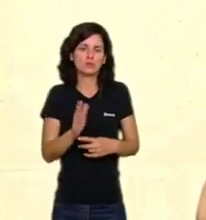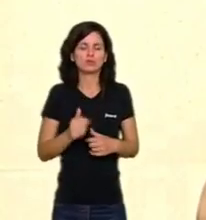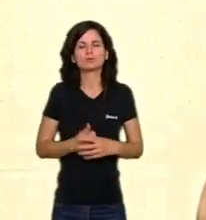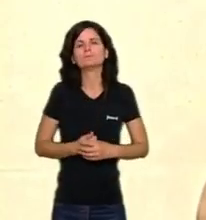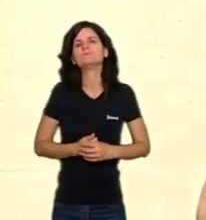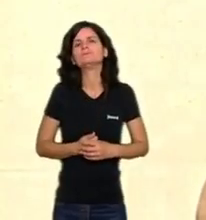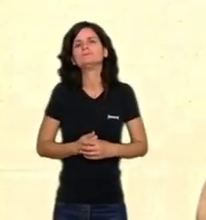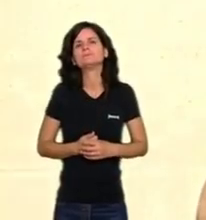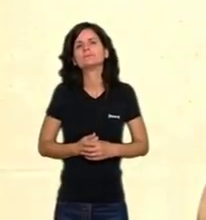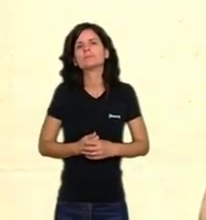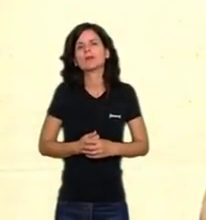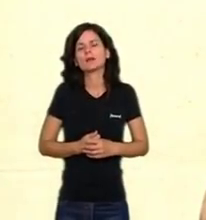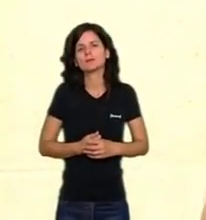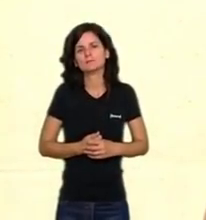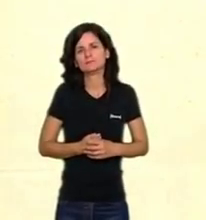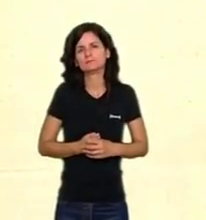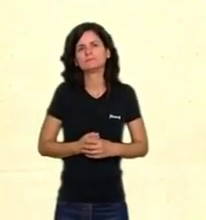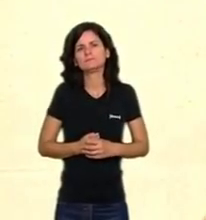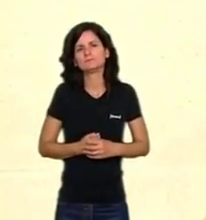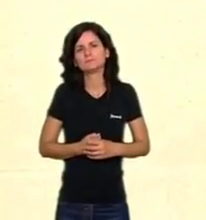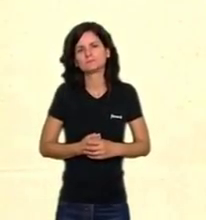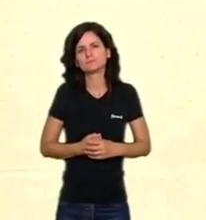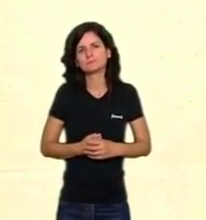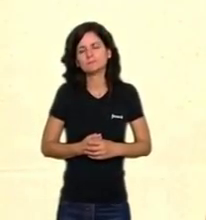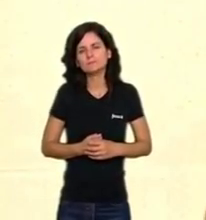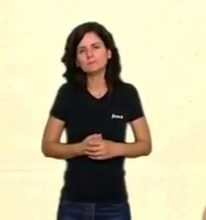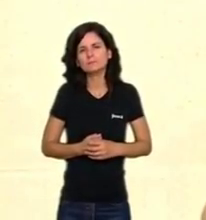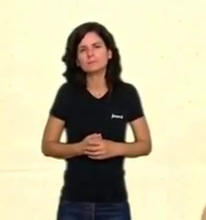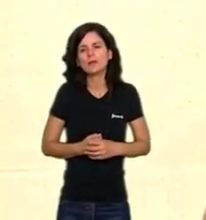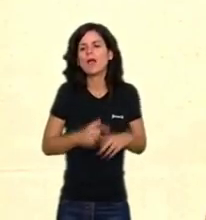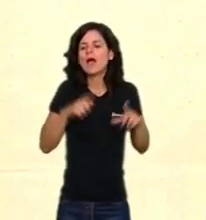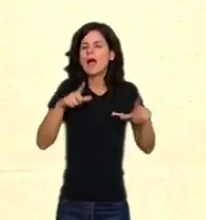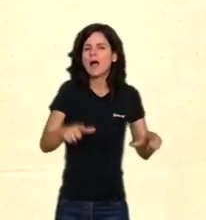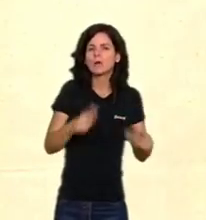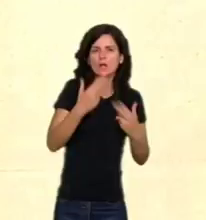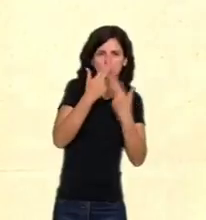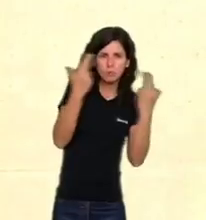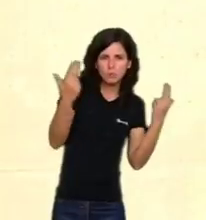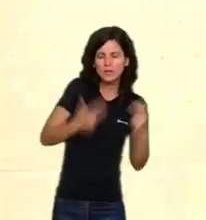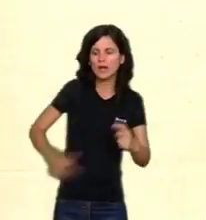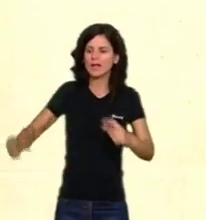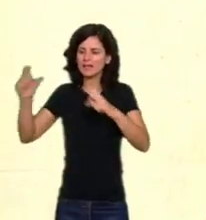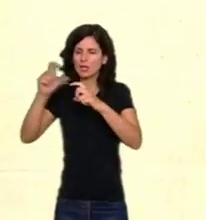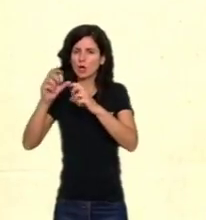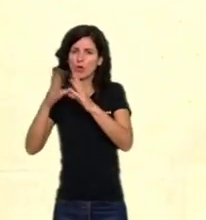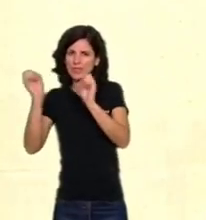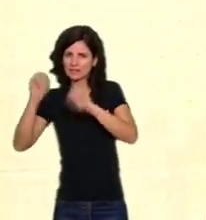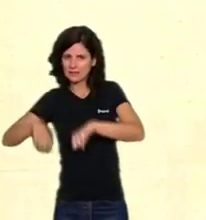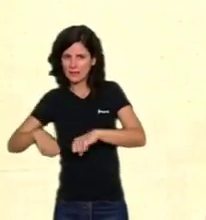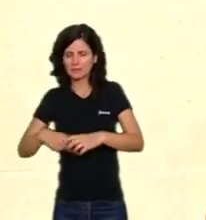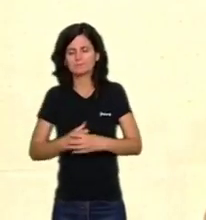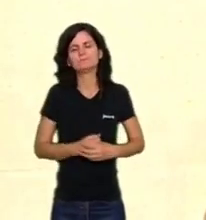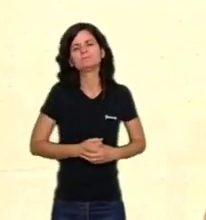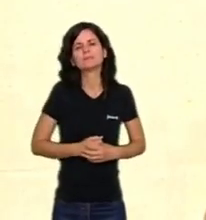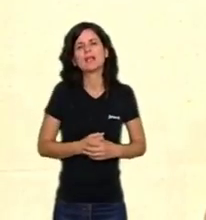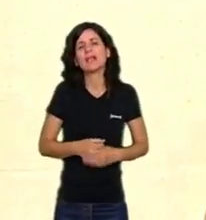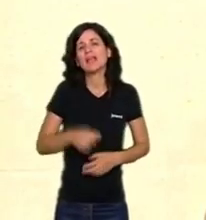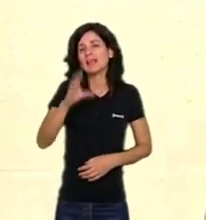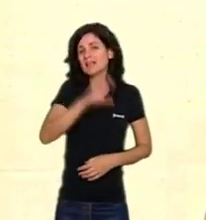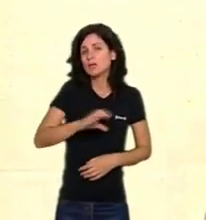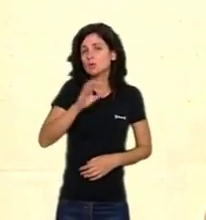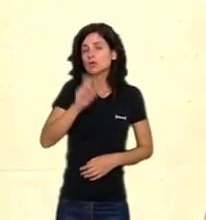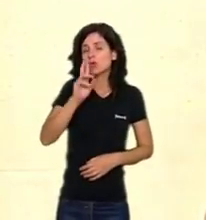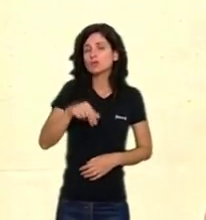los datos de las aulas de la educación pública y la educación privada concertada de los últimos años. En el curso